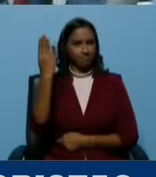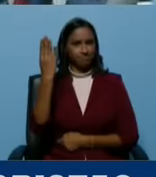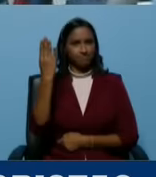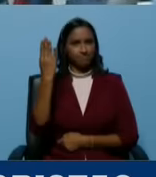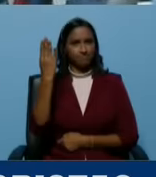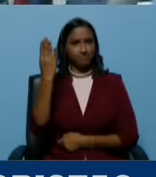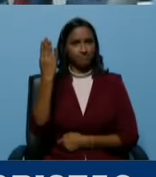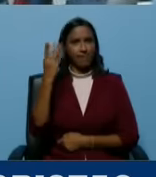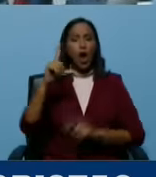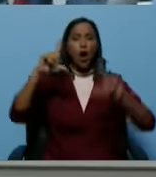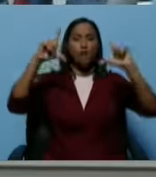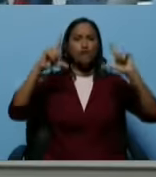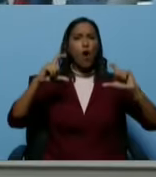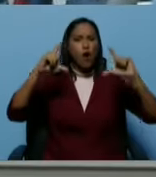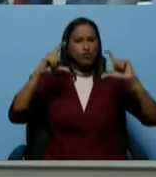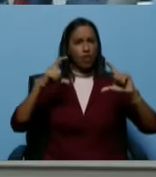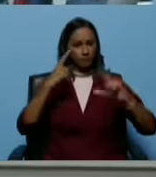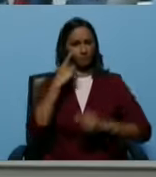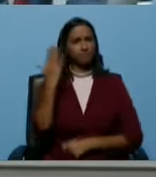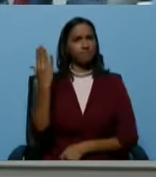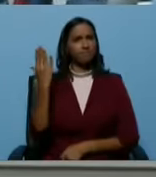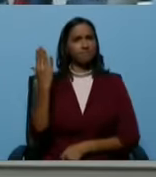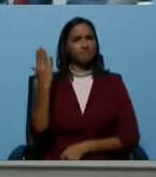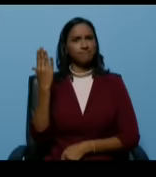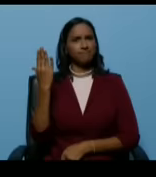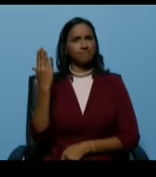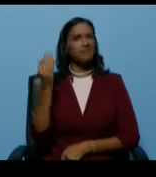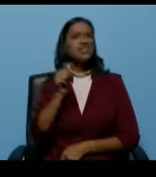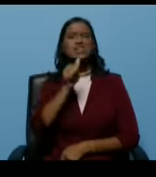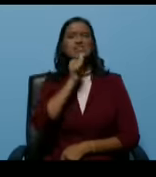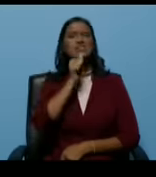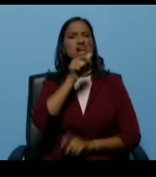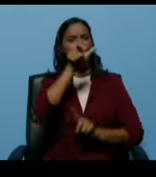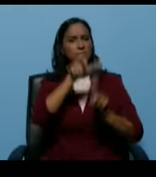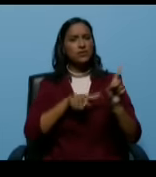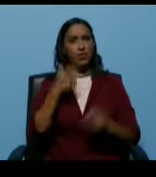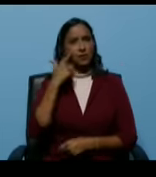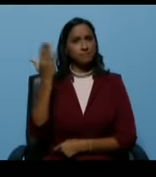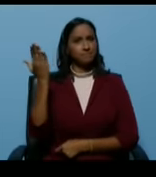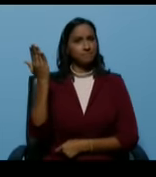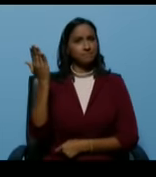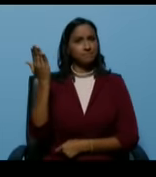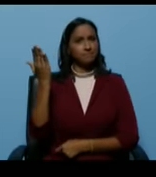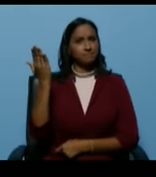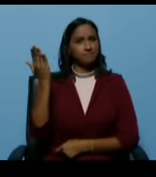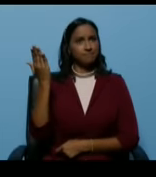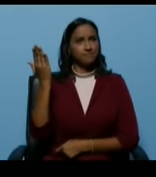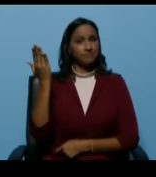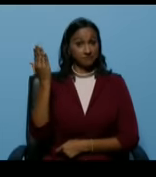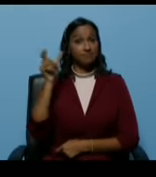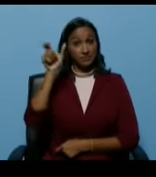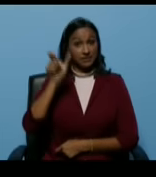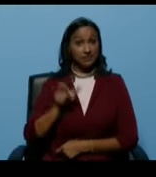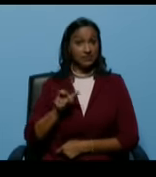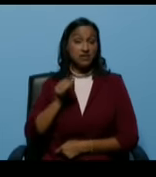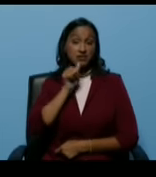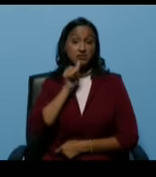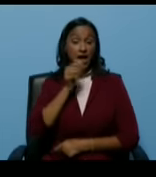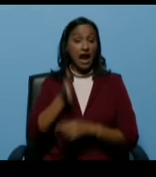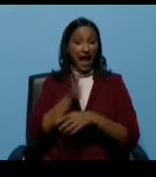una fotografía, quién es este sujeto del cual estoy haciendo